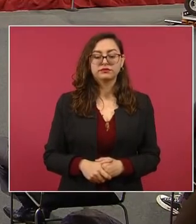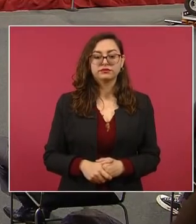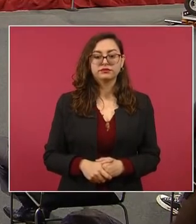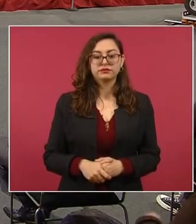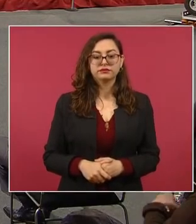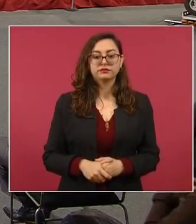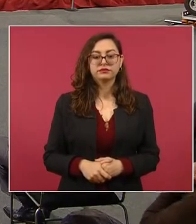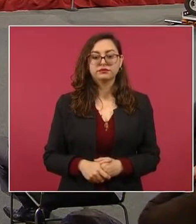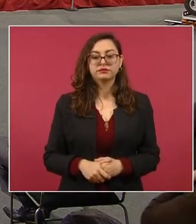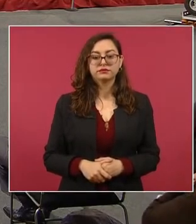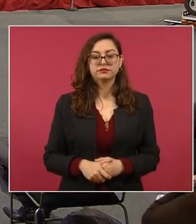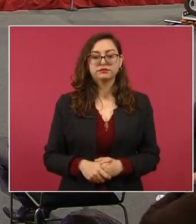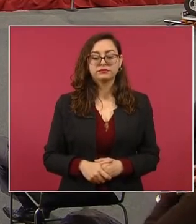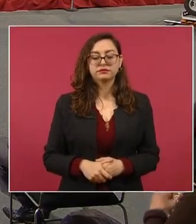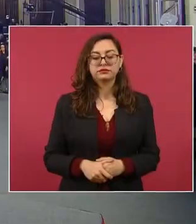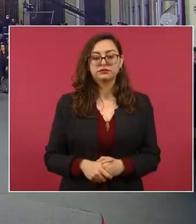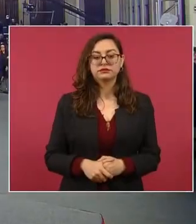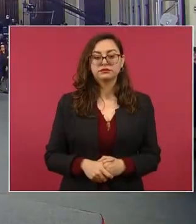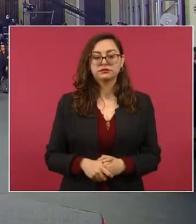sigue siendo